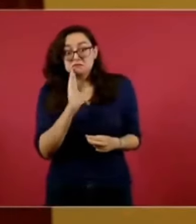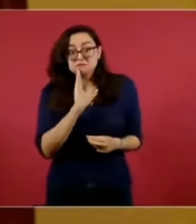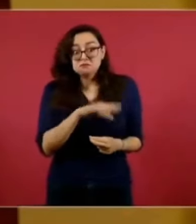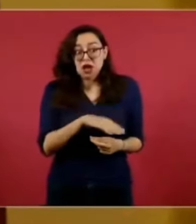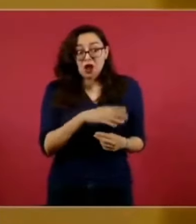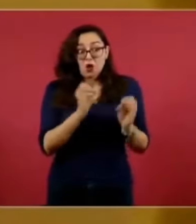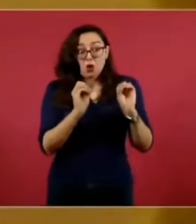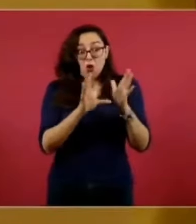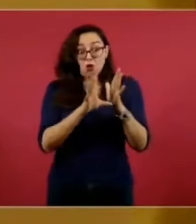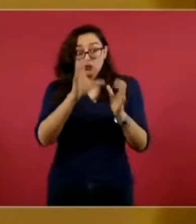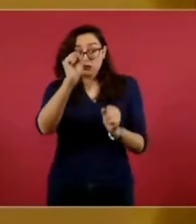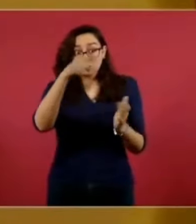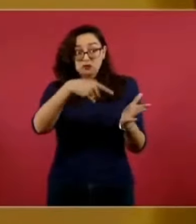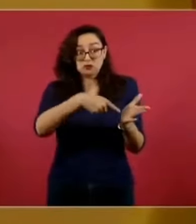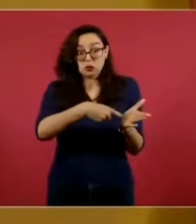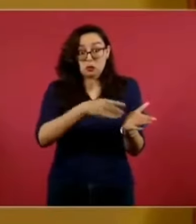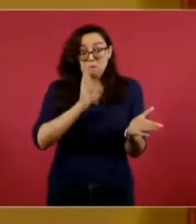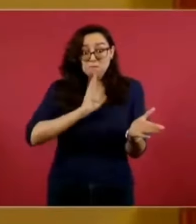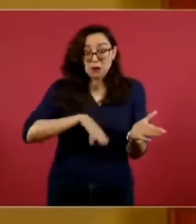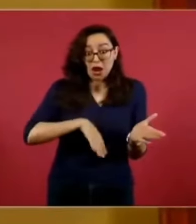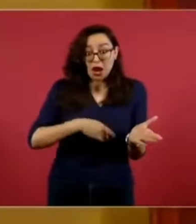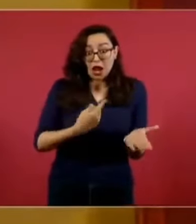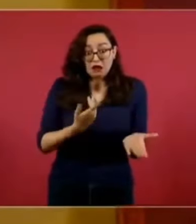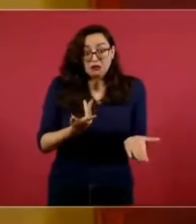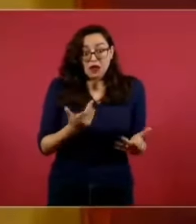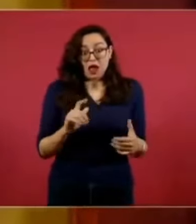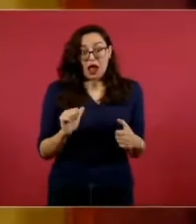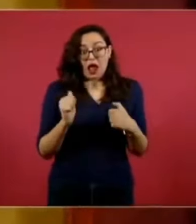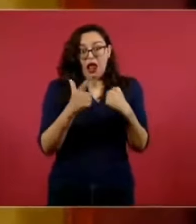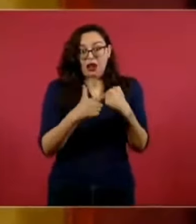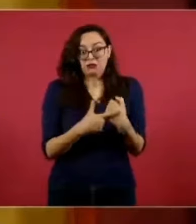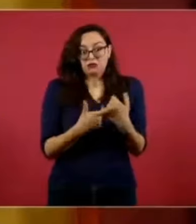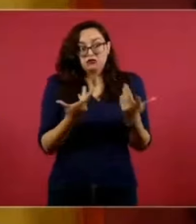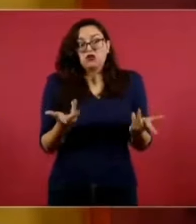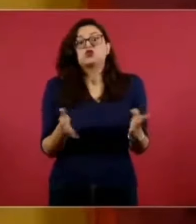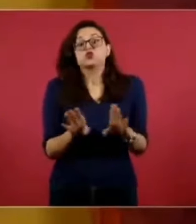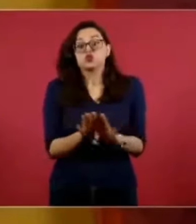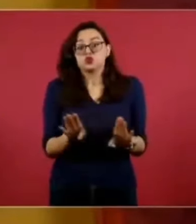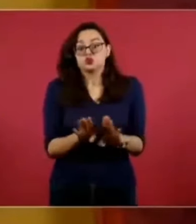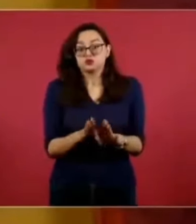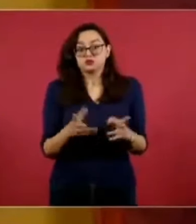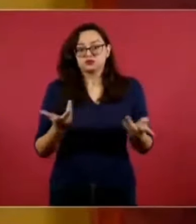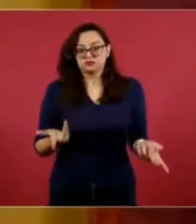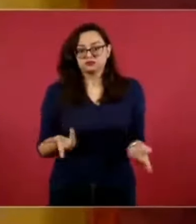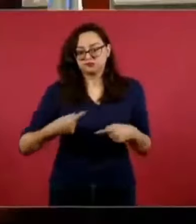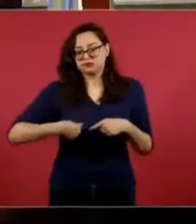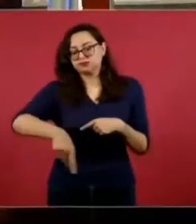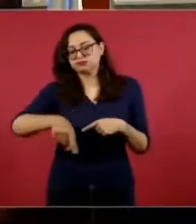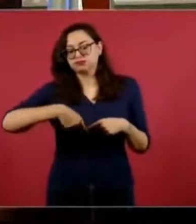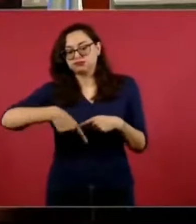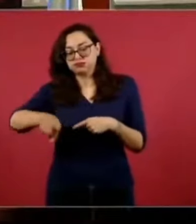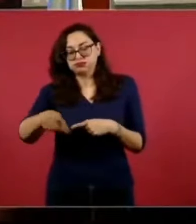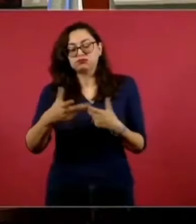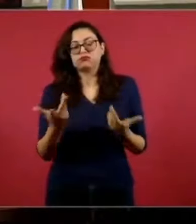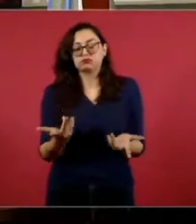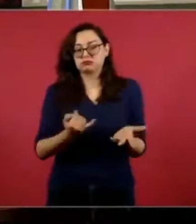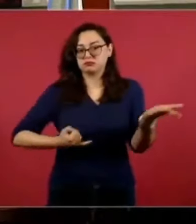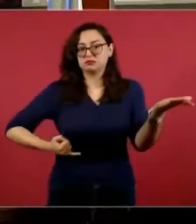ser interpretado ahora que en unas semanas vamos a conocer ya Cuál será la distribución